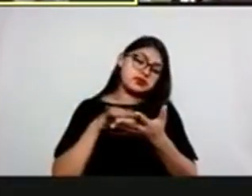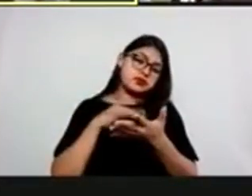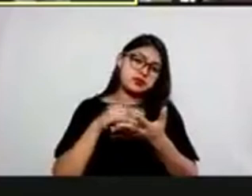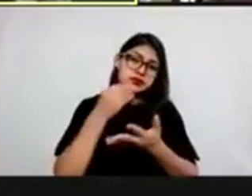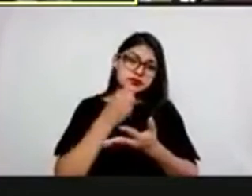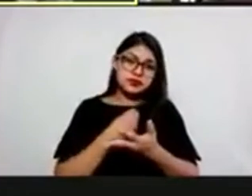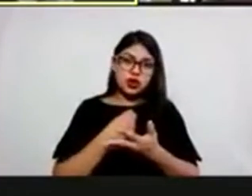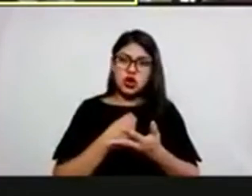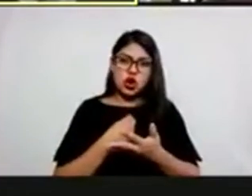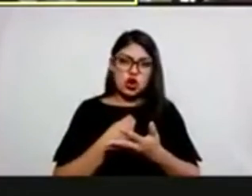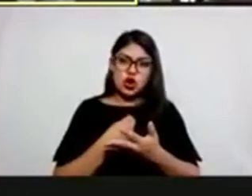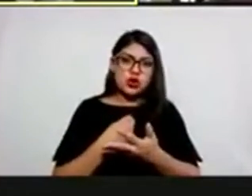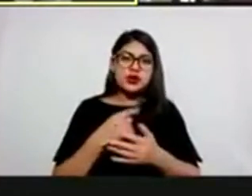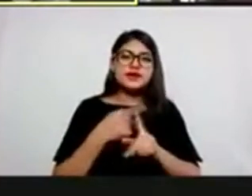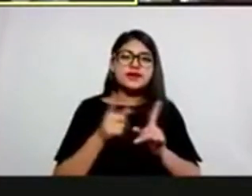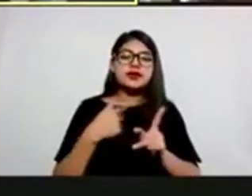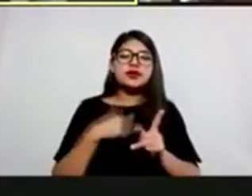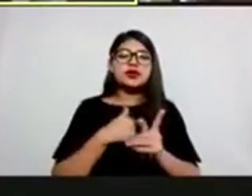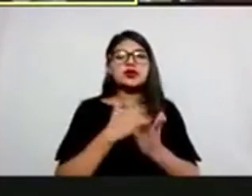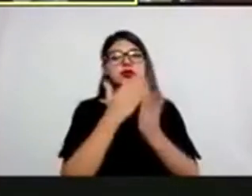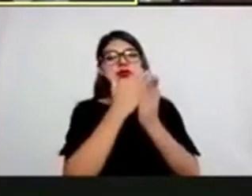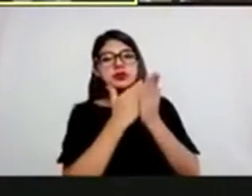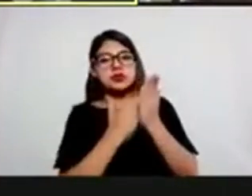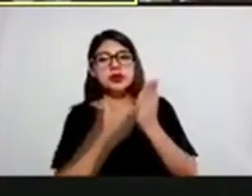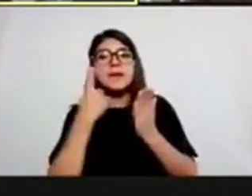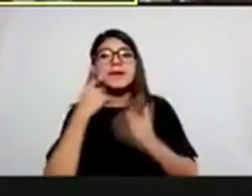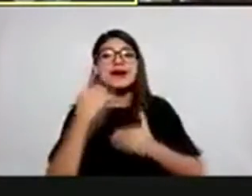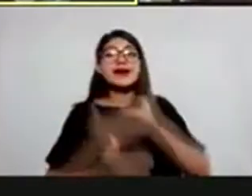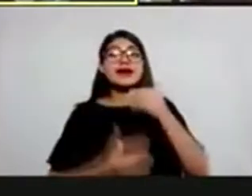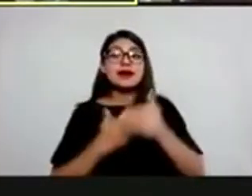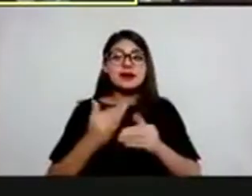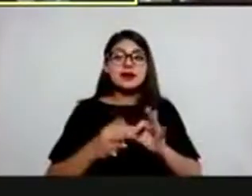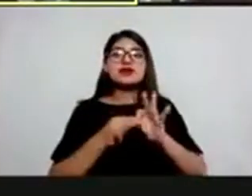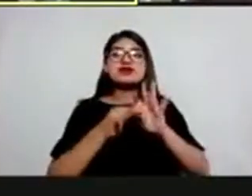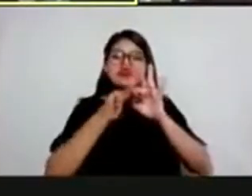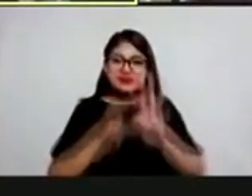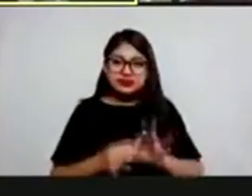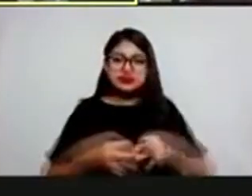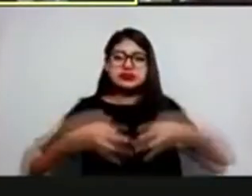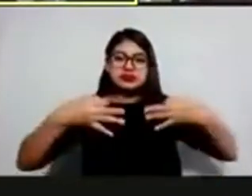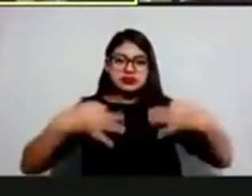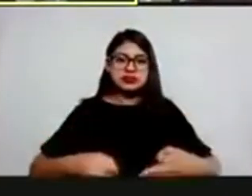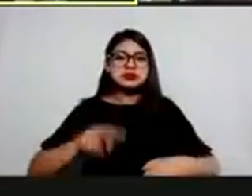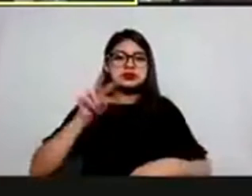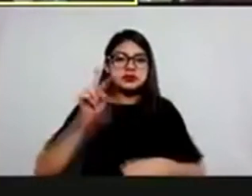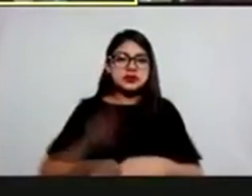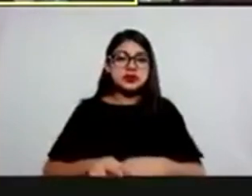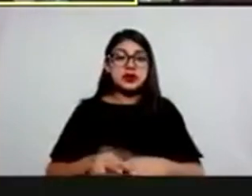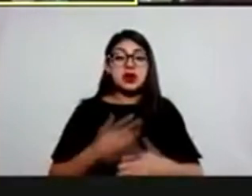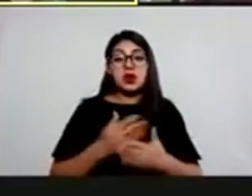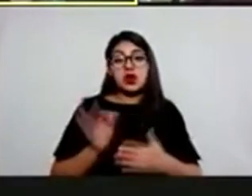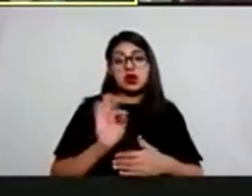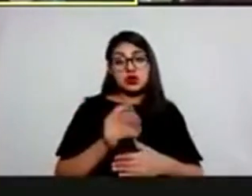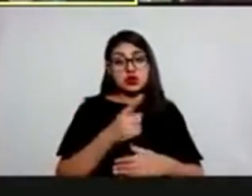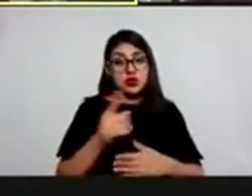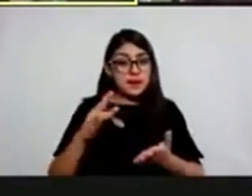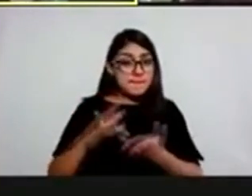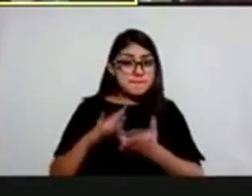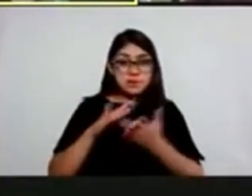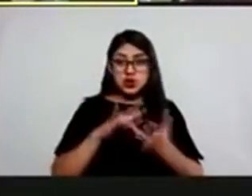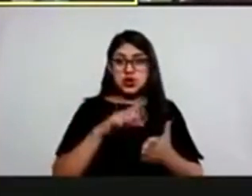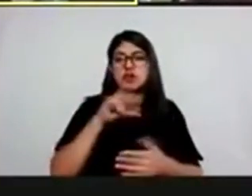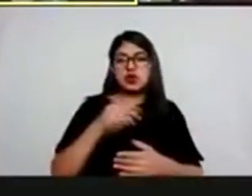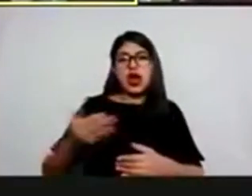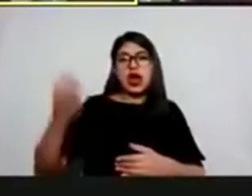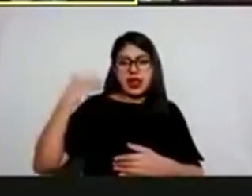a dimensionar la efectividad, pues, de la medida. En caso de que esta parte, pues, no sea acompañada, como en anteriores ocasiones yo